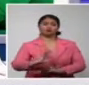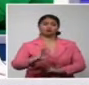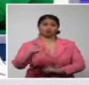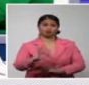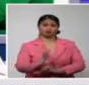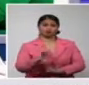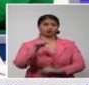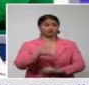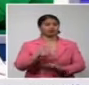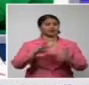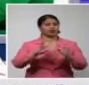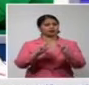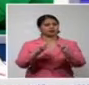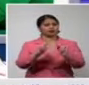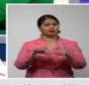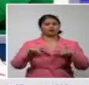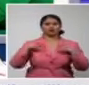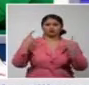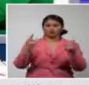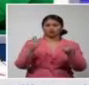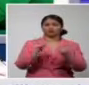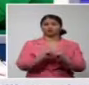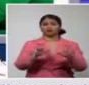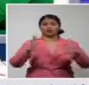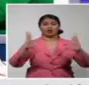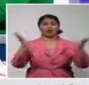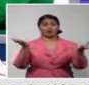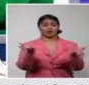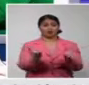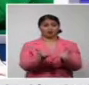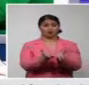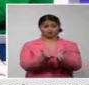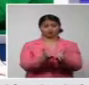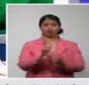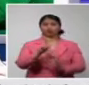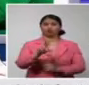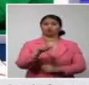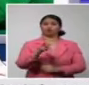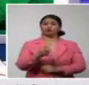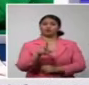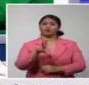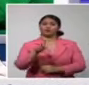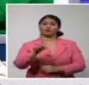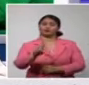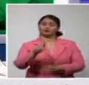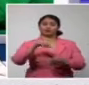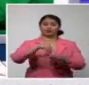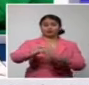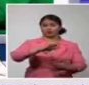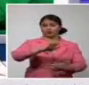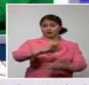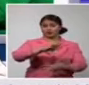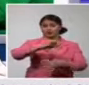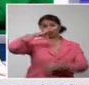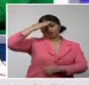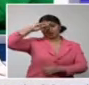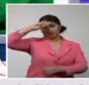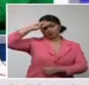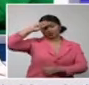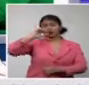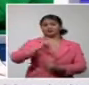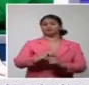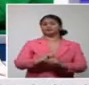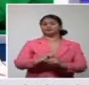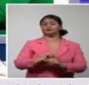inferior a la del mundo, que es de 2,21, y a la de las Américas, que es todavía superior,